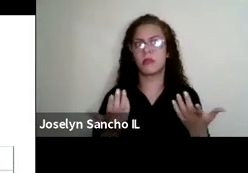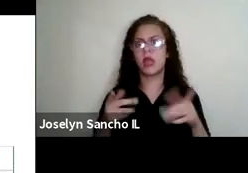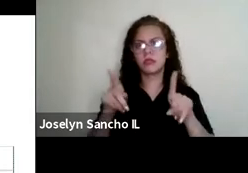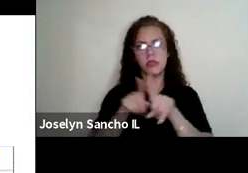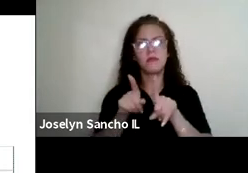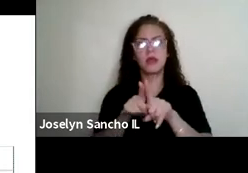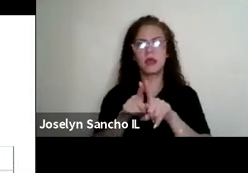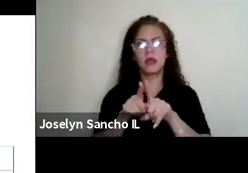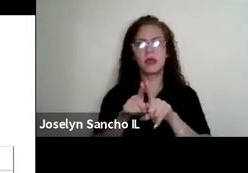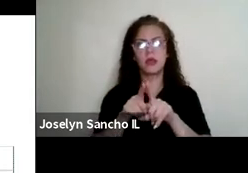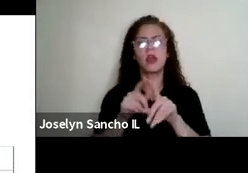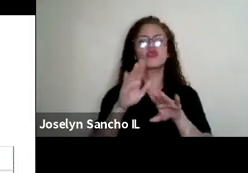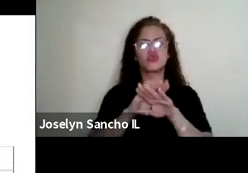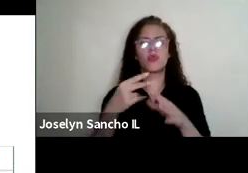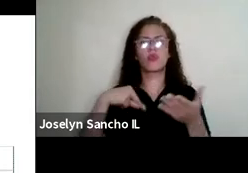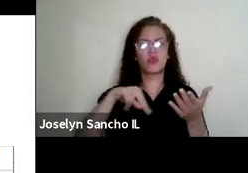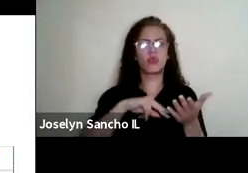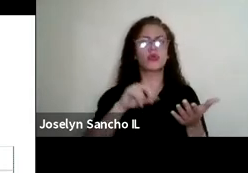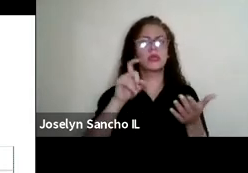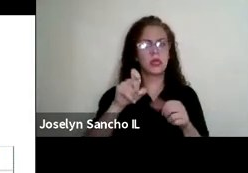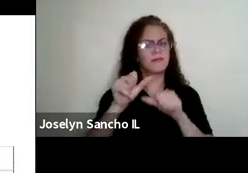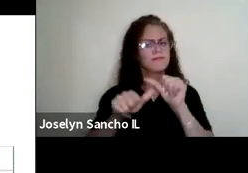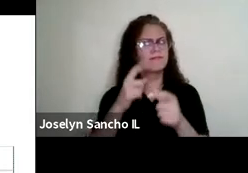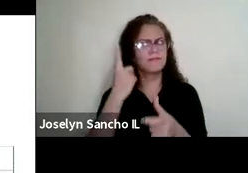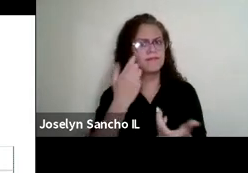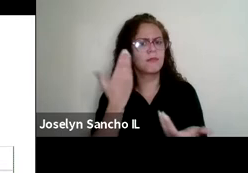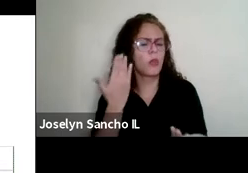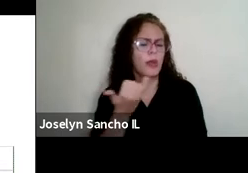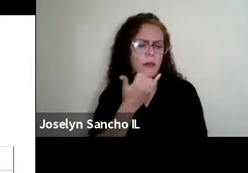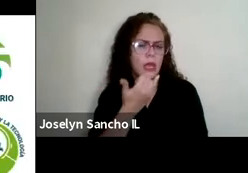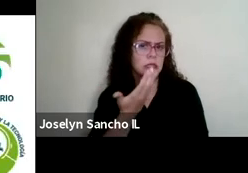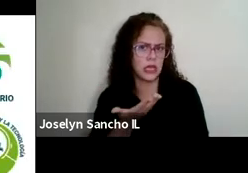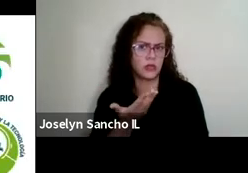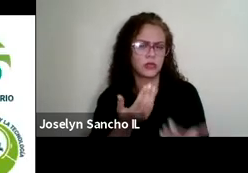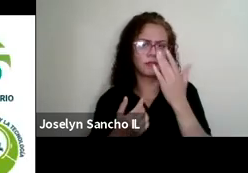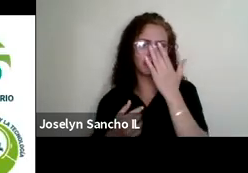algo sobre lo que nos tenemos que preguntar, ¿verdad?